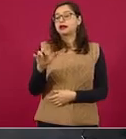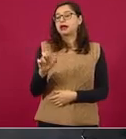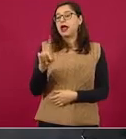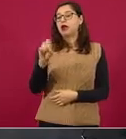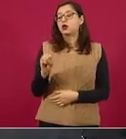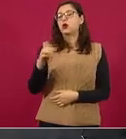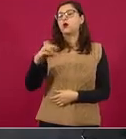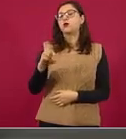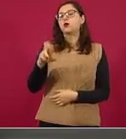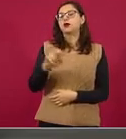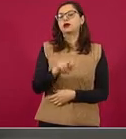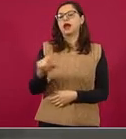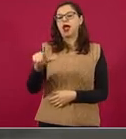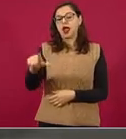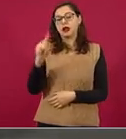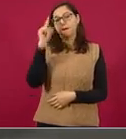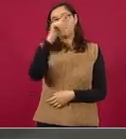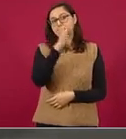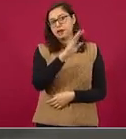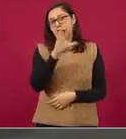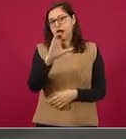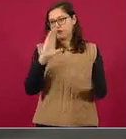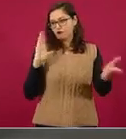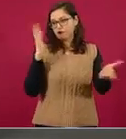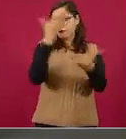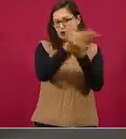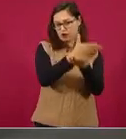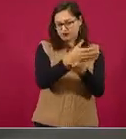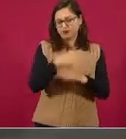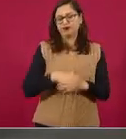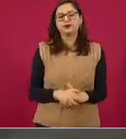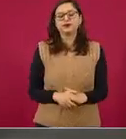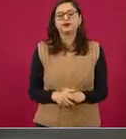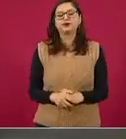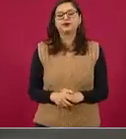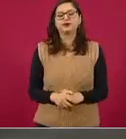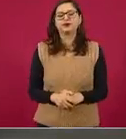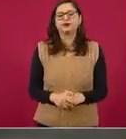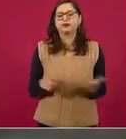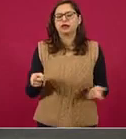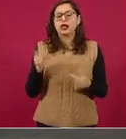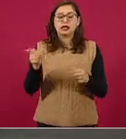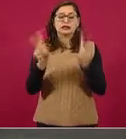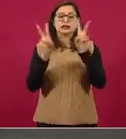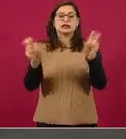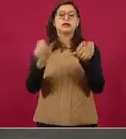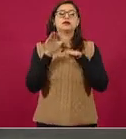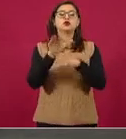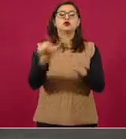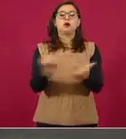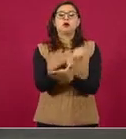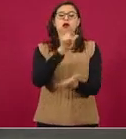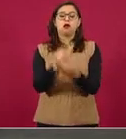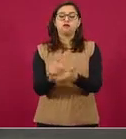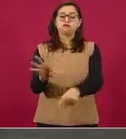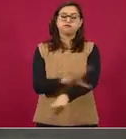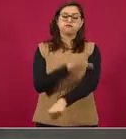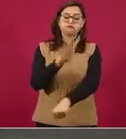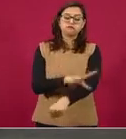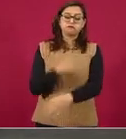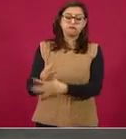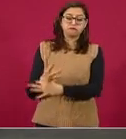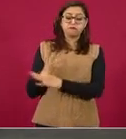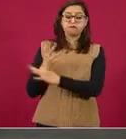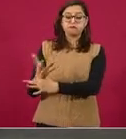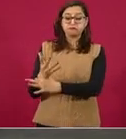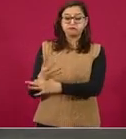Mencionó un tema importante en el tema de la cuestión de la reforma energética. Él hablaba de que incluso se le podría